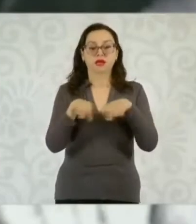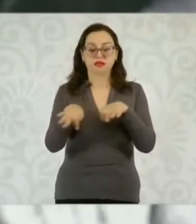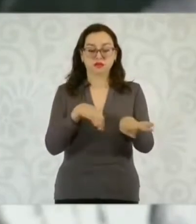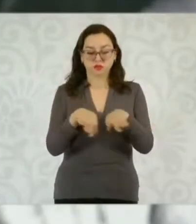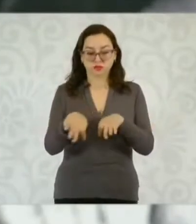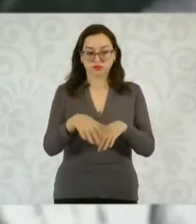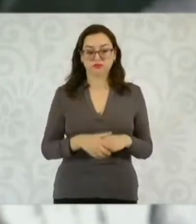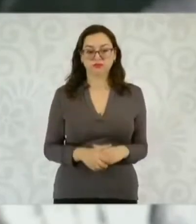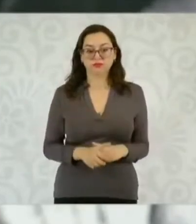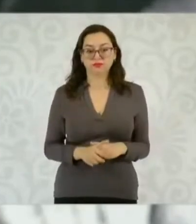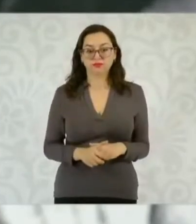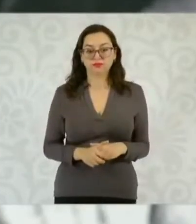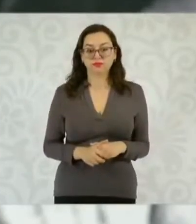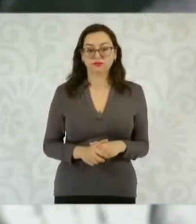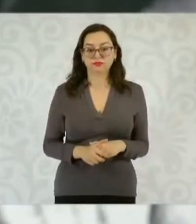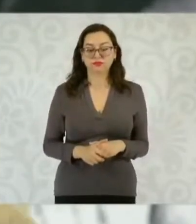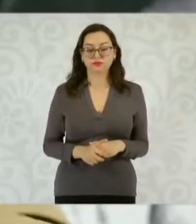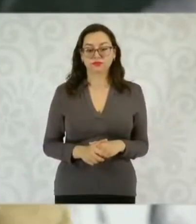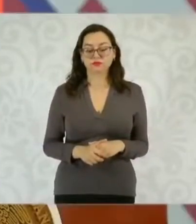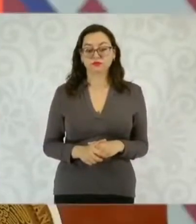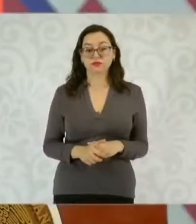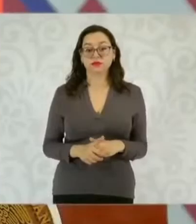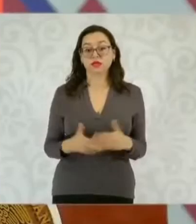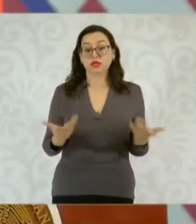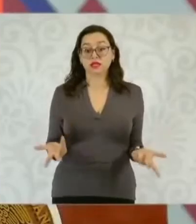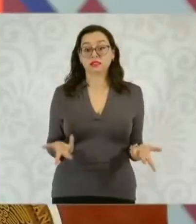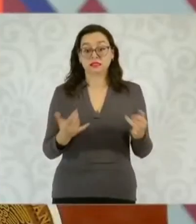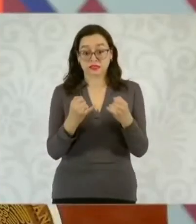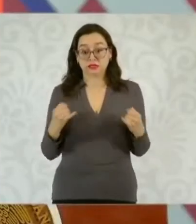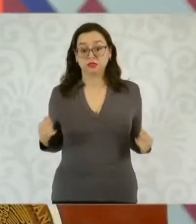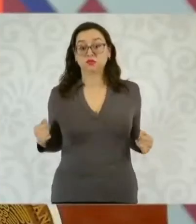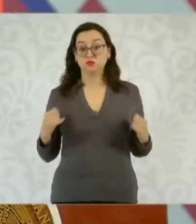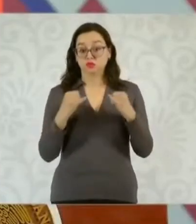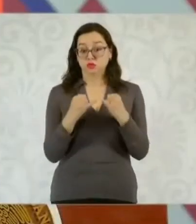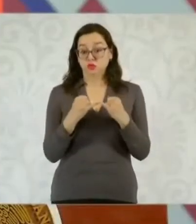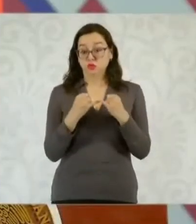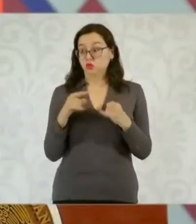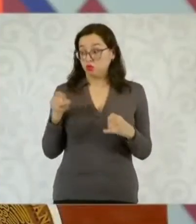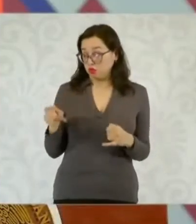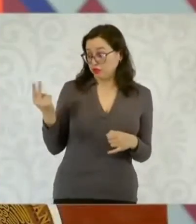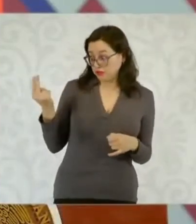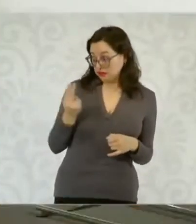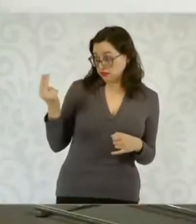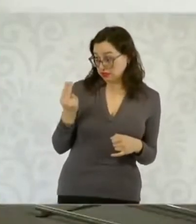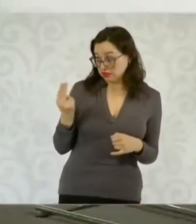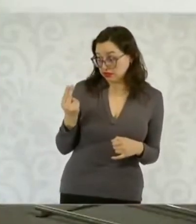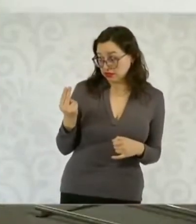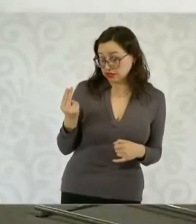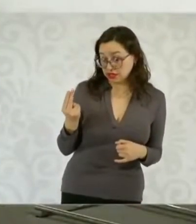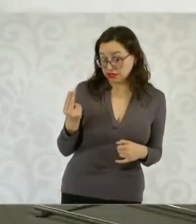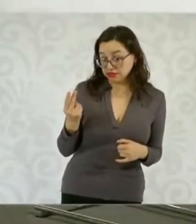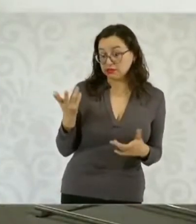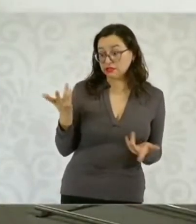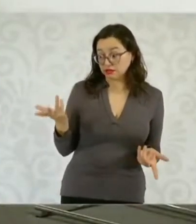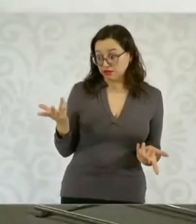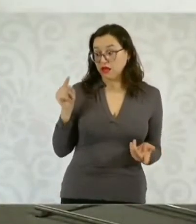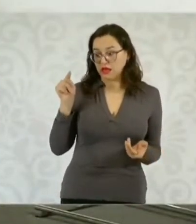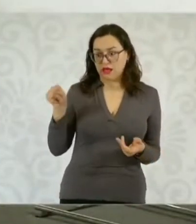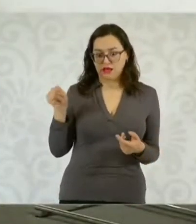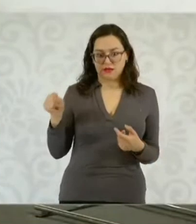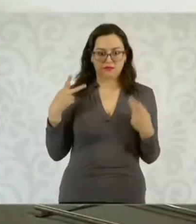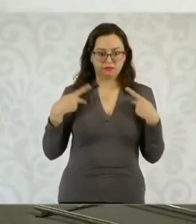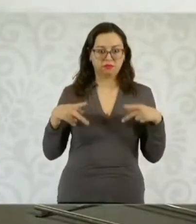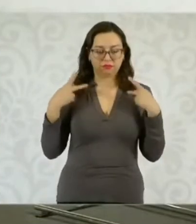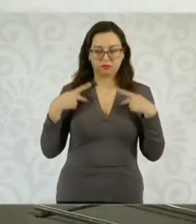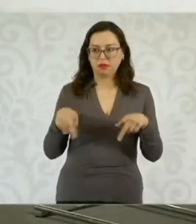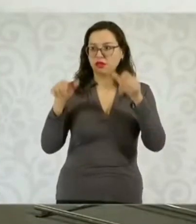todo, empatar la necesidad de las instituciones como una prioridad, que es en donde se atiende la mayoría de la